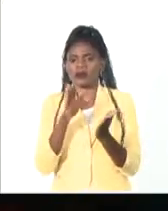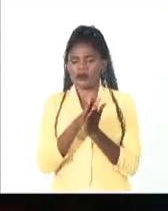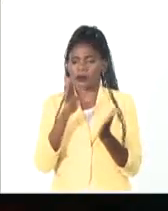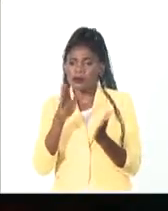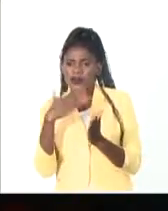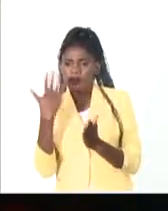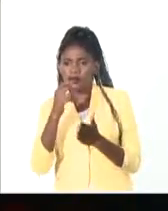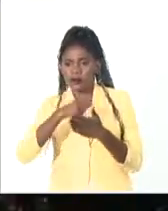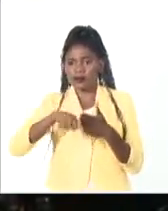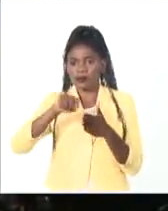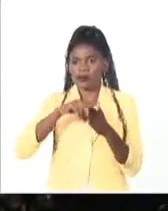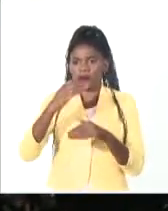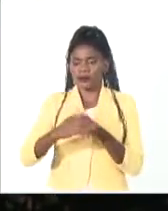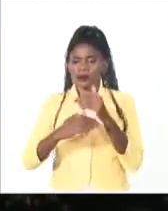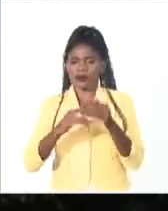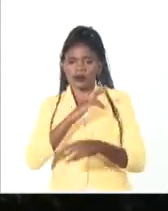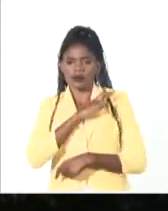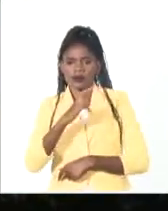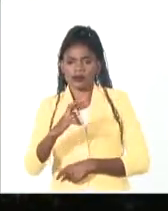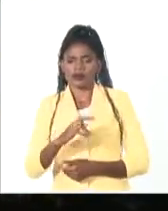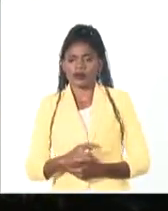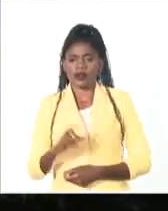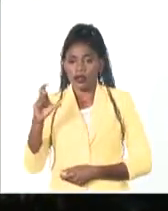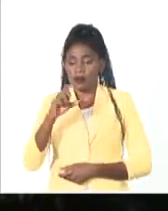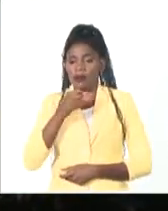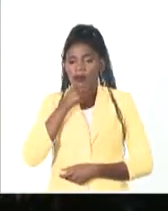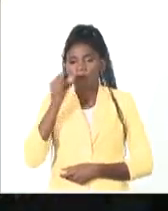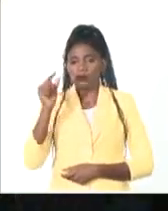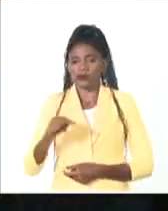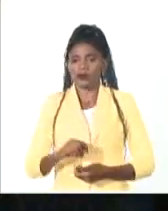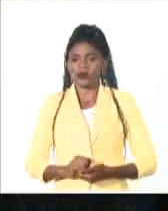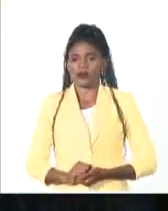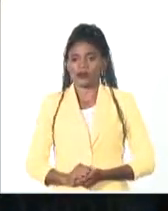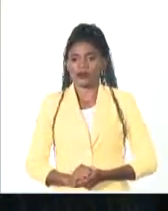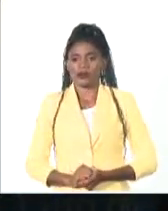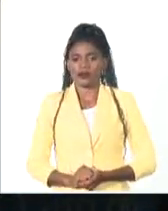procesos de la revolución. En Camagüey, Lázaro Ernesto Torres, Sistema Informativo de la Televisión.